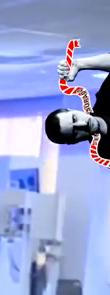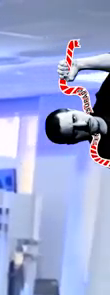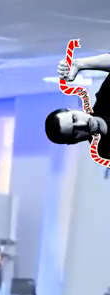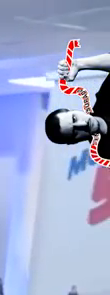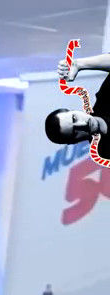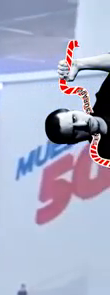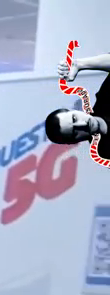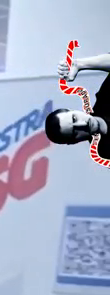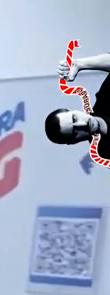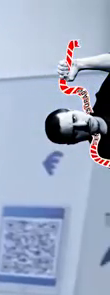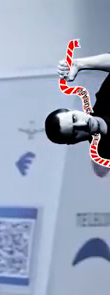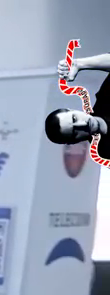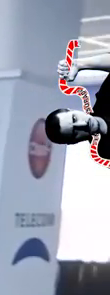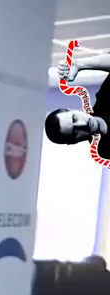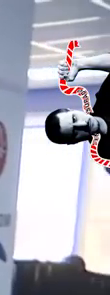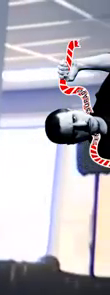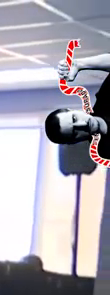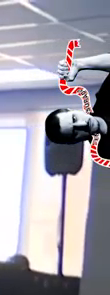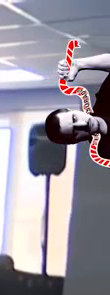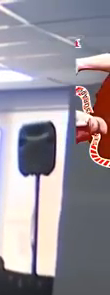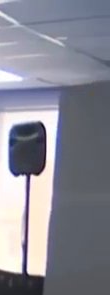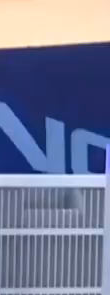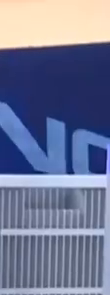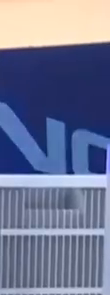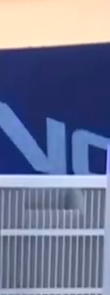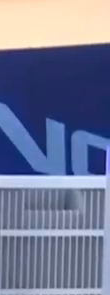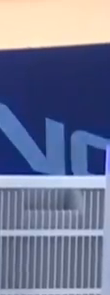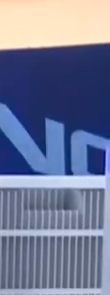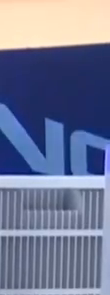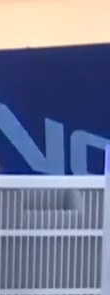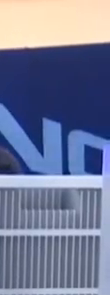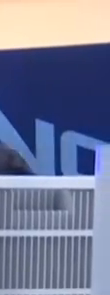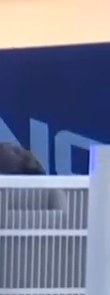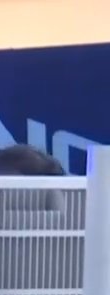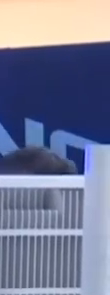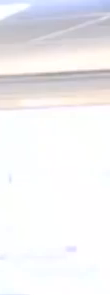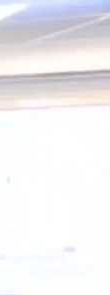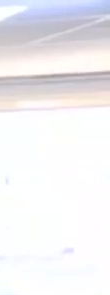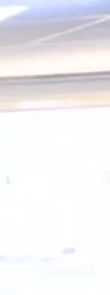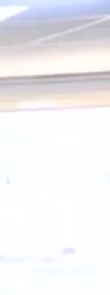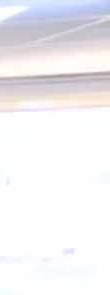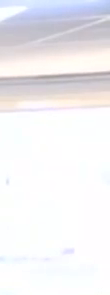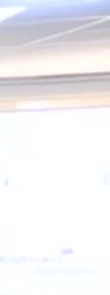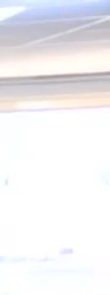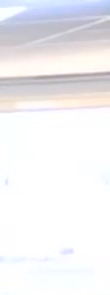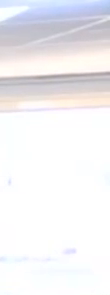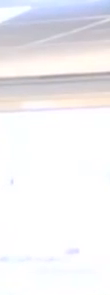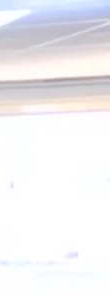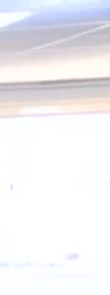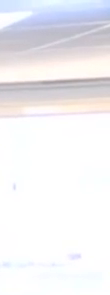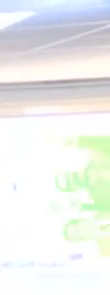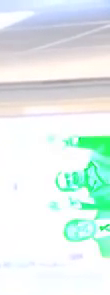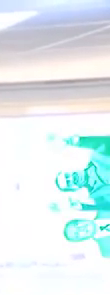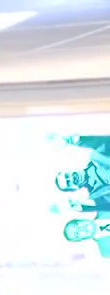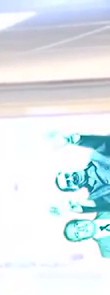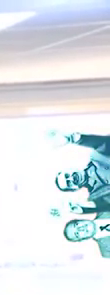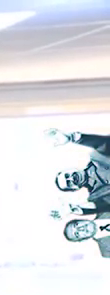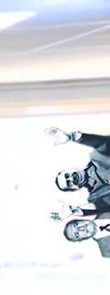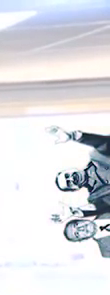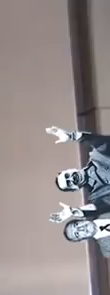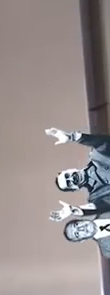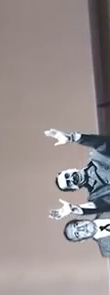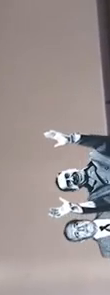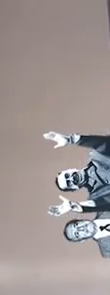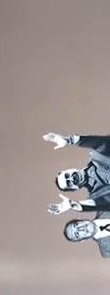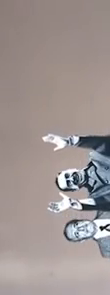y expertos destacaron la potencialidad de la tecnología 5G para el desarrollo productivo de Argentina y destacaron a China como un ejemplo a